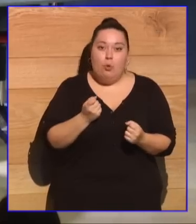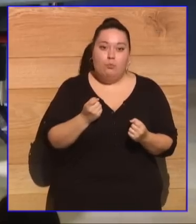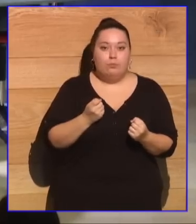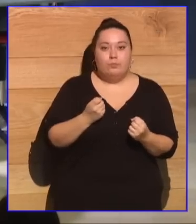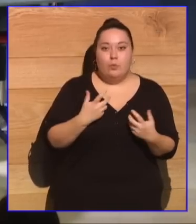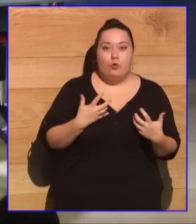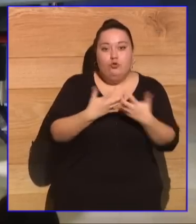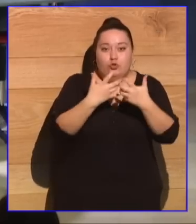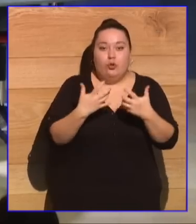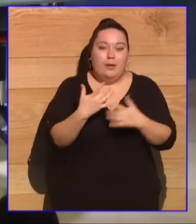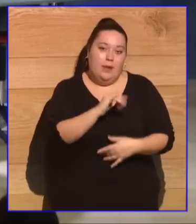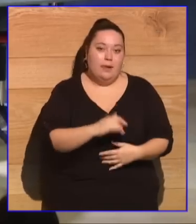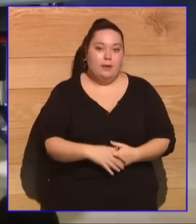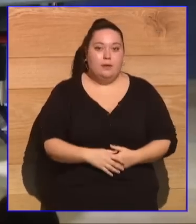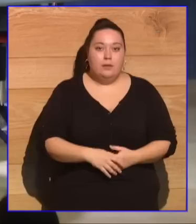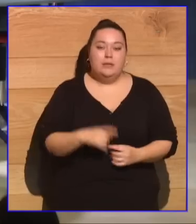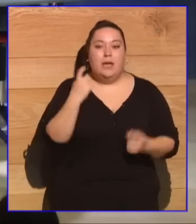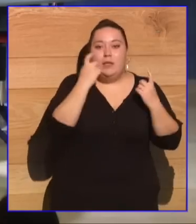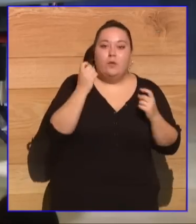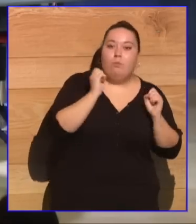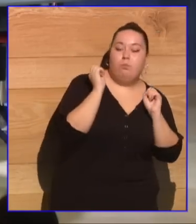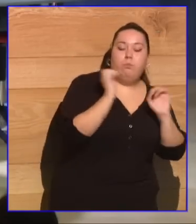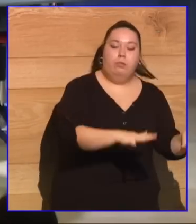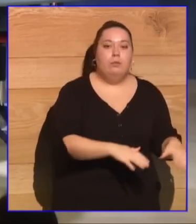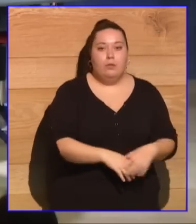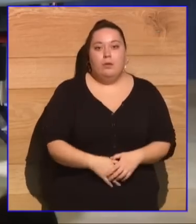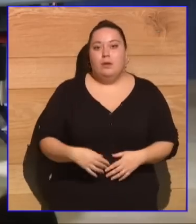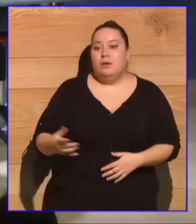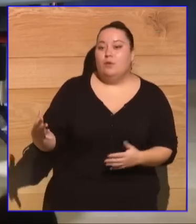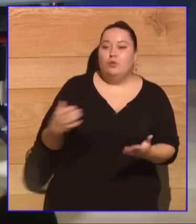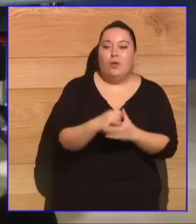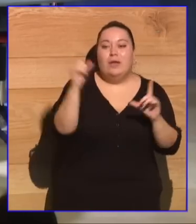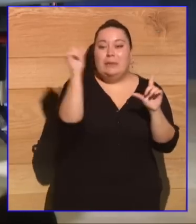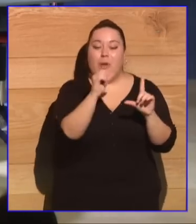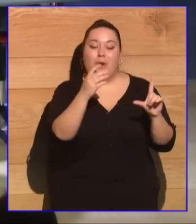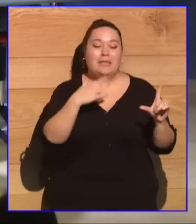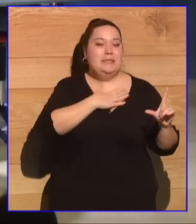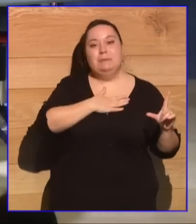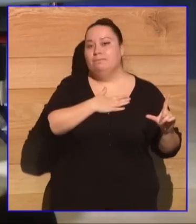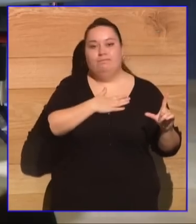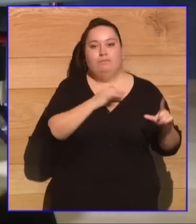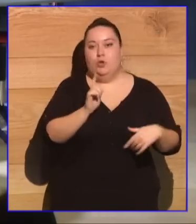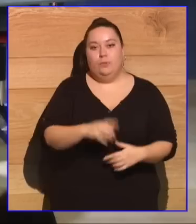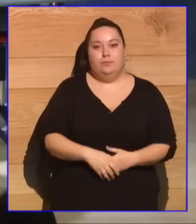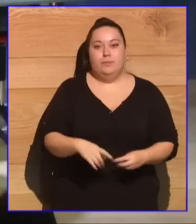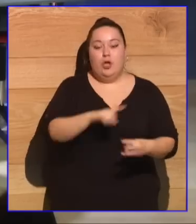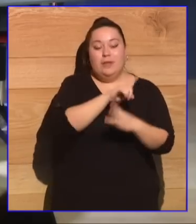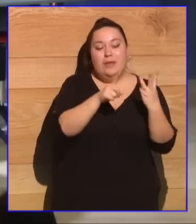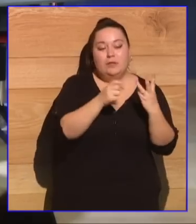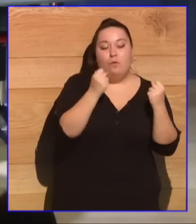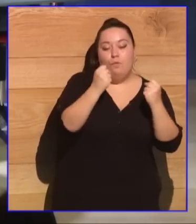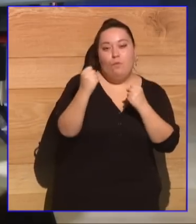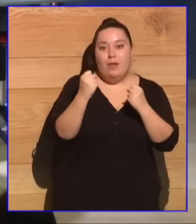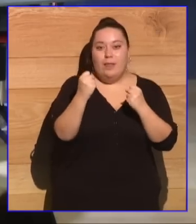chispas. Y de hecho muchos intentos de abandono y que nadie esté satisfecho con la película. Pero son tres fuerzas, no sé si en igualdad de condiciones,